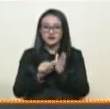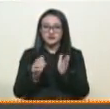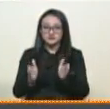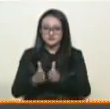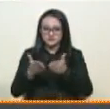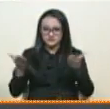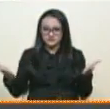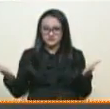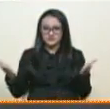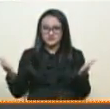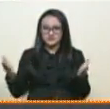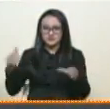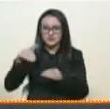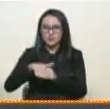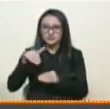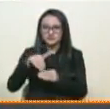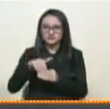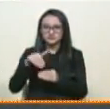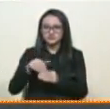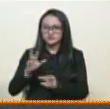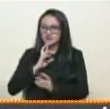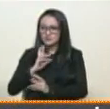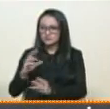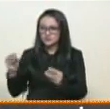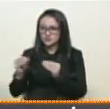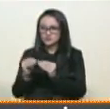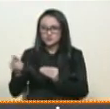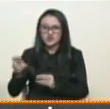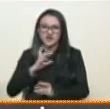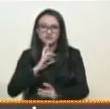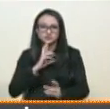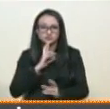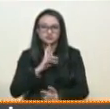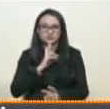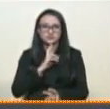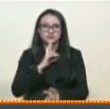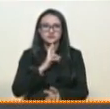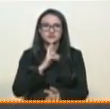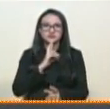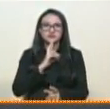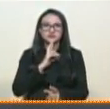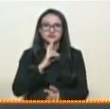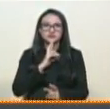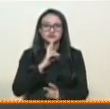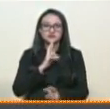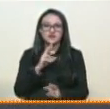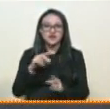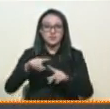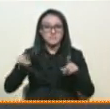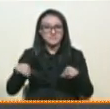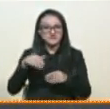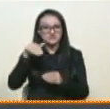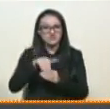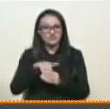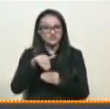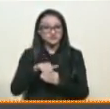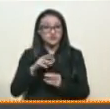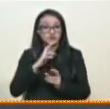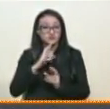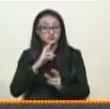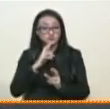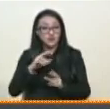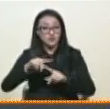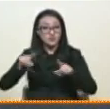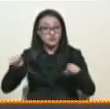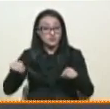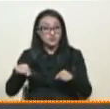escrutinio la máquina de votación, eso que están como resultados en esa mesa de votación, los resultados de la